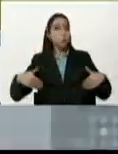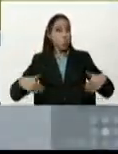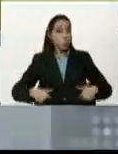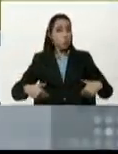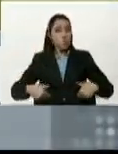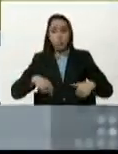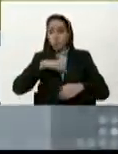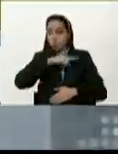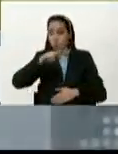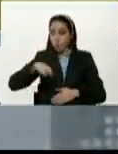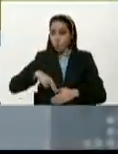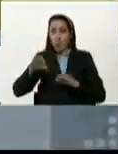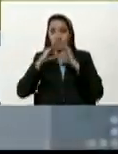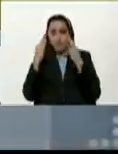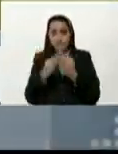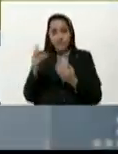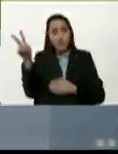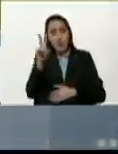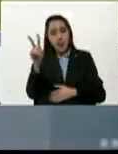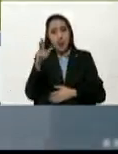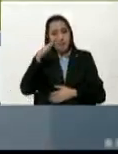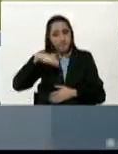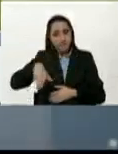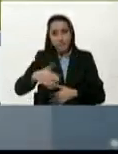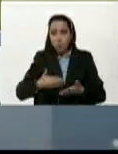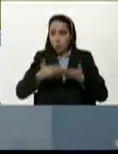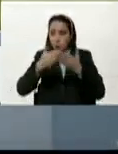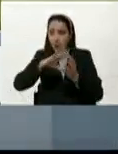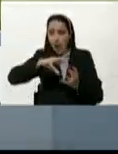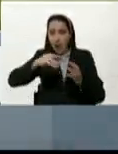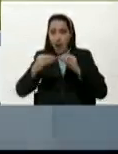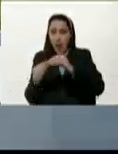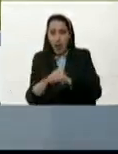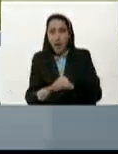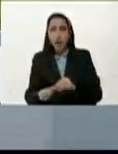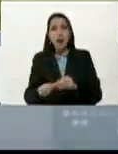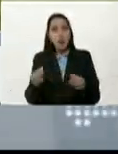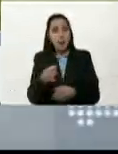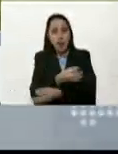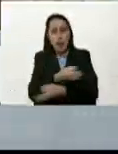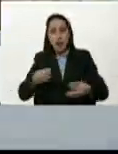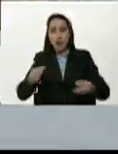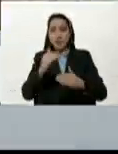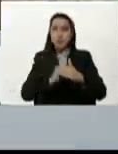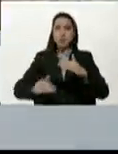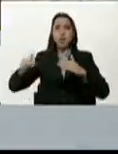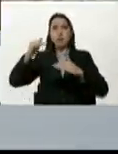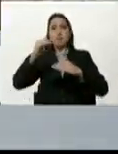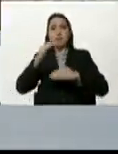hacíamos por la familia venezolana traer un club de la máxima calidad